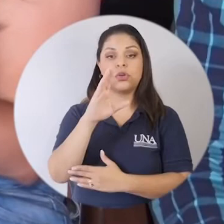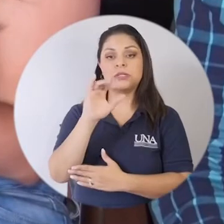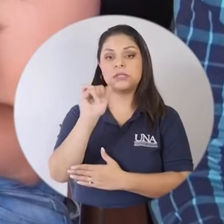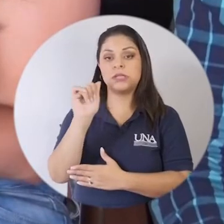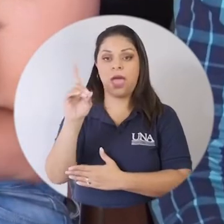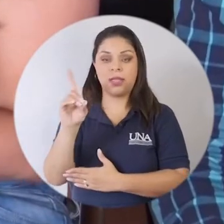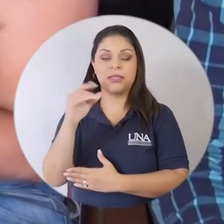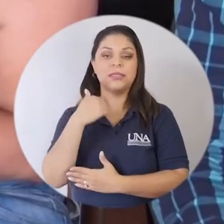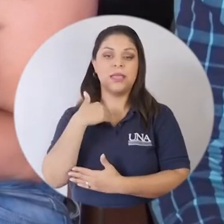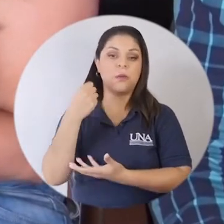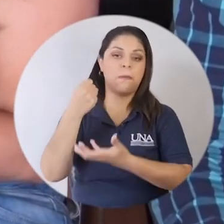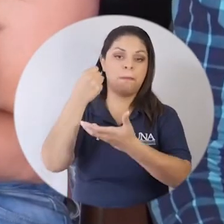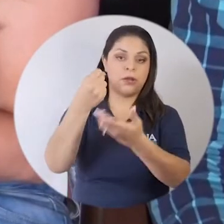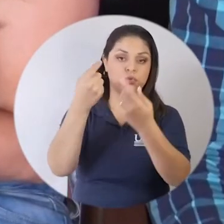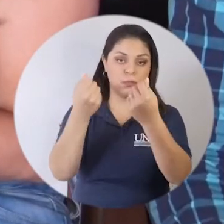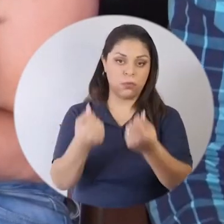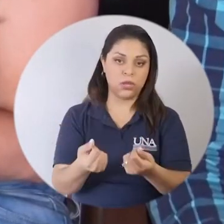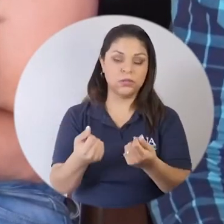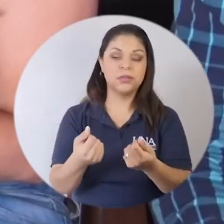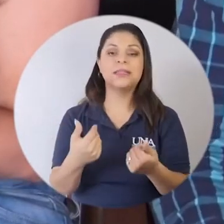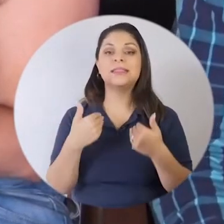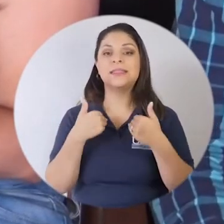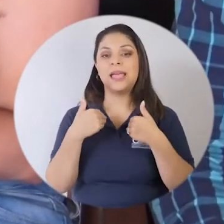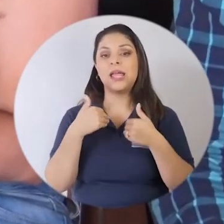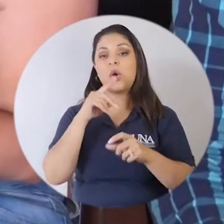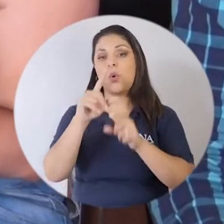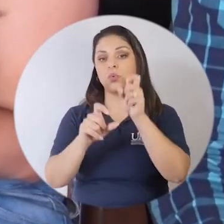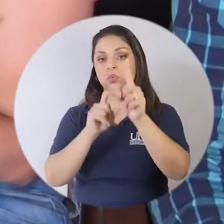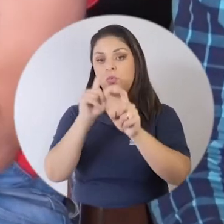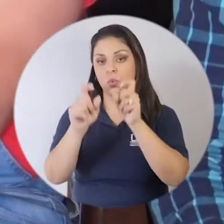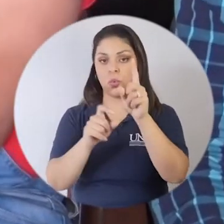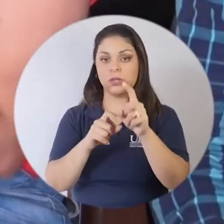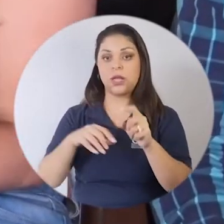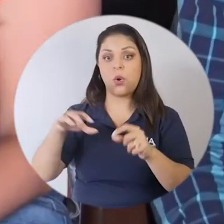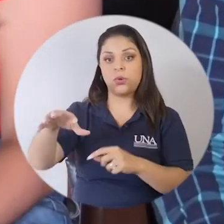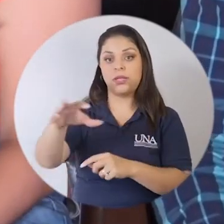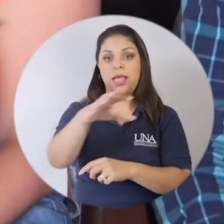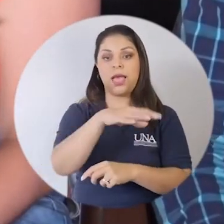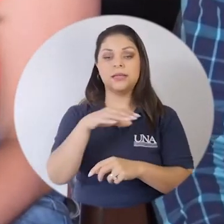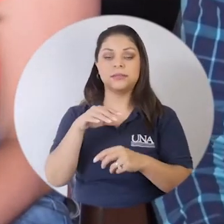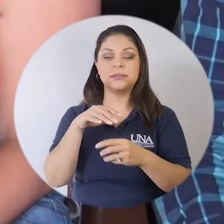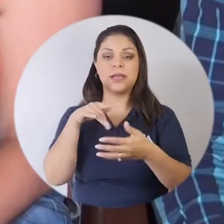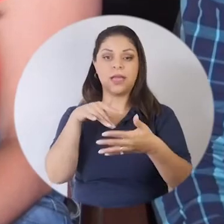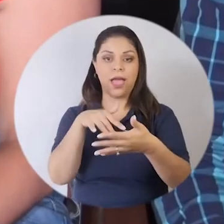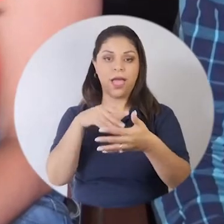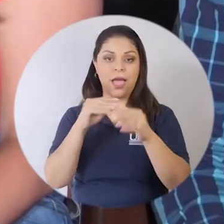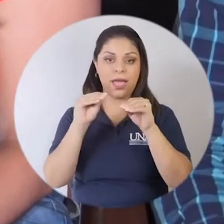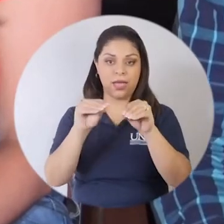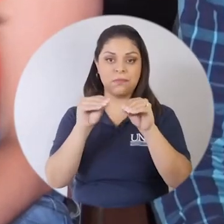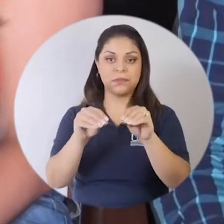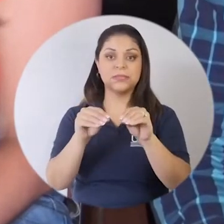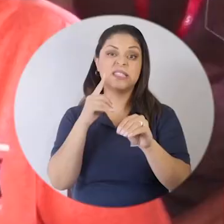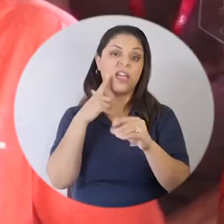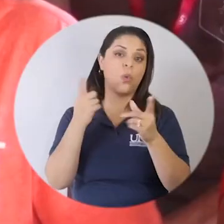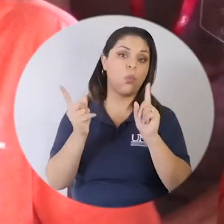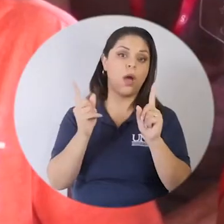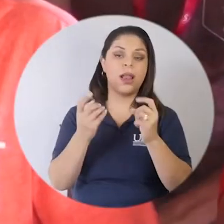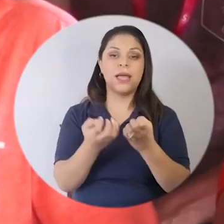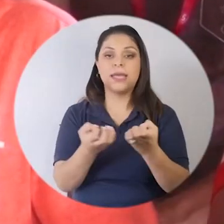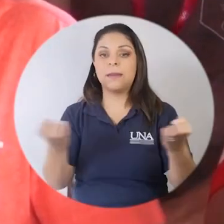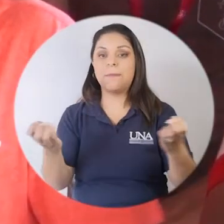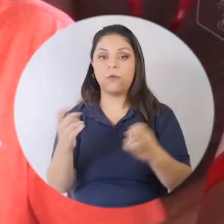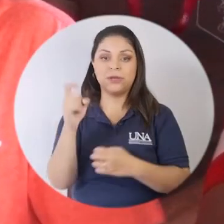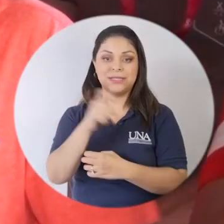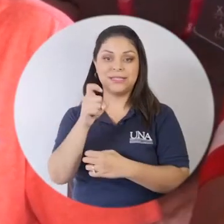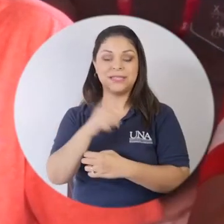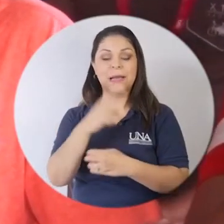la CIAT se cuenta con un presupuesto y se hace un proceso de consulta a las unidades académicas de qué equipos requieren para hacer más